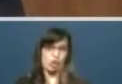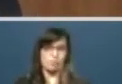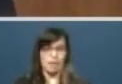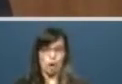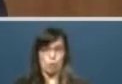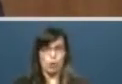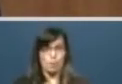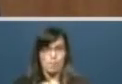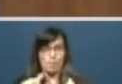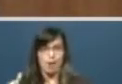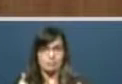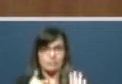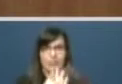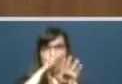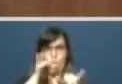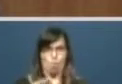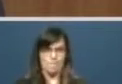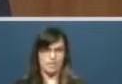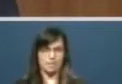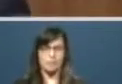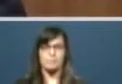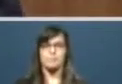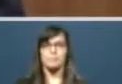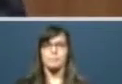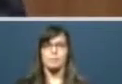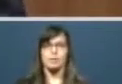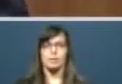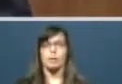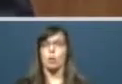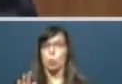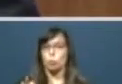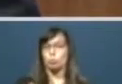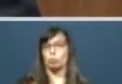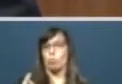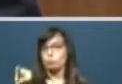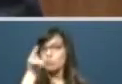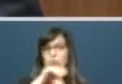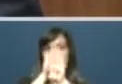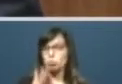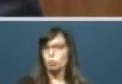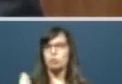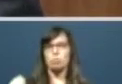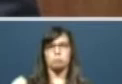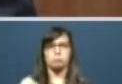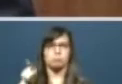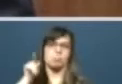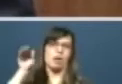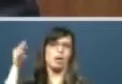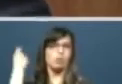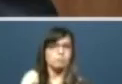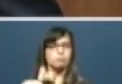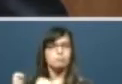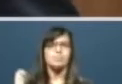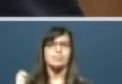contribución negativa precisamente los últimos datos de comercio exterior apuntan en esa misma dirección y señalan ya